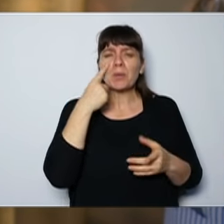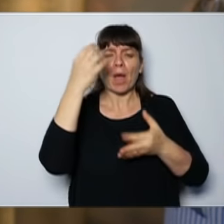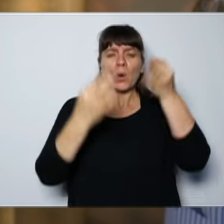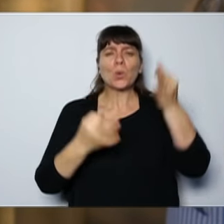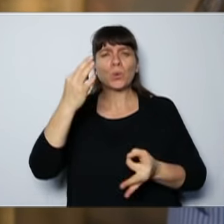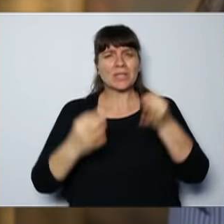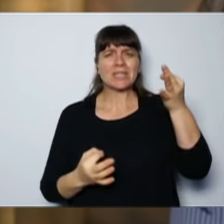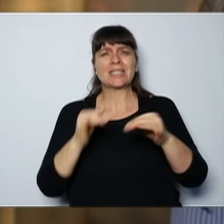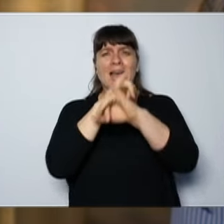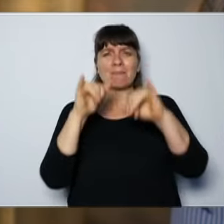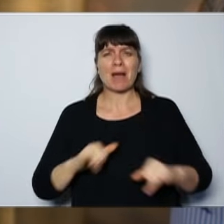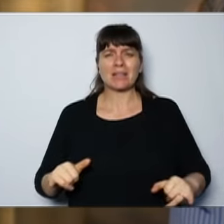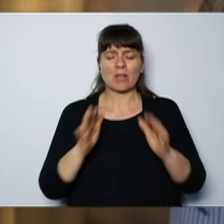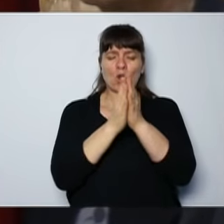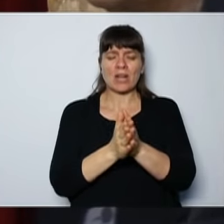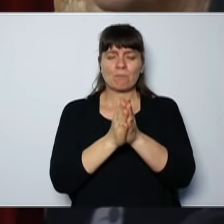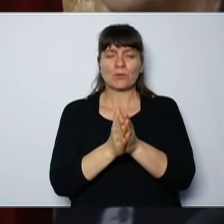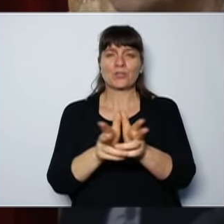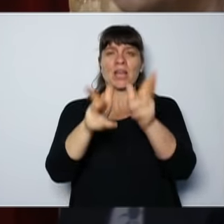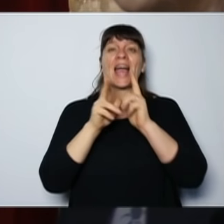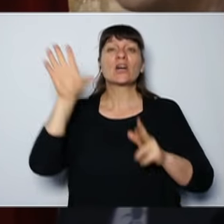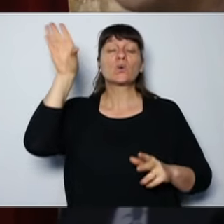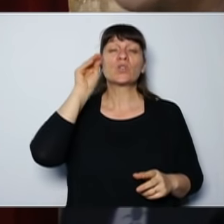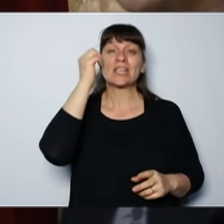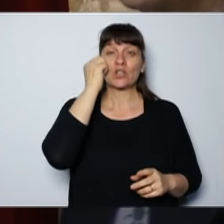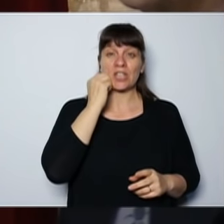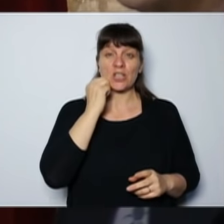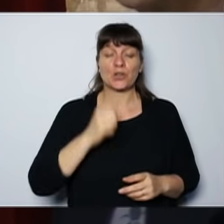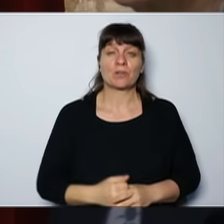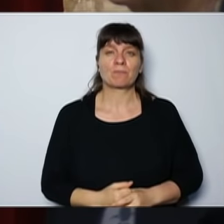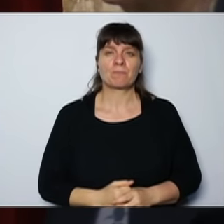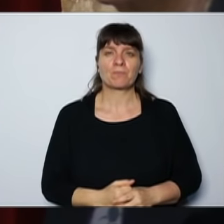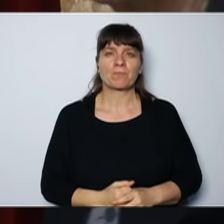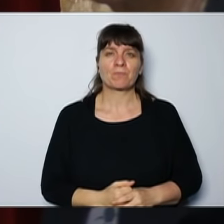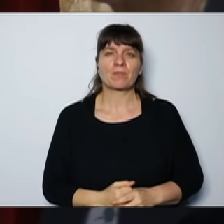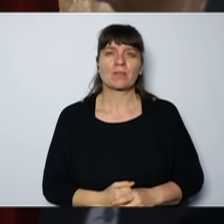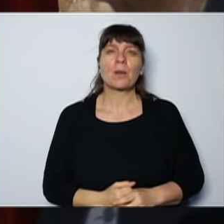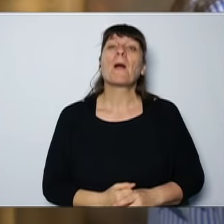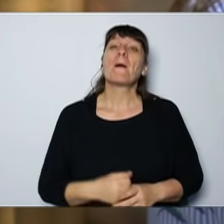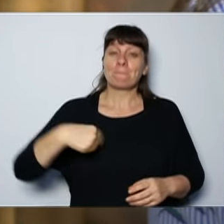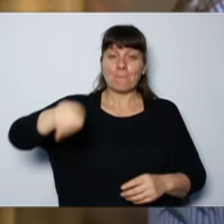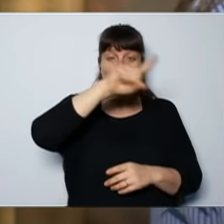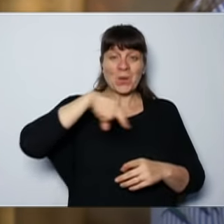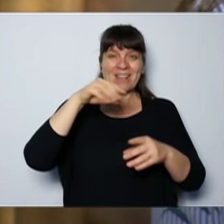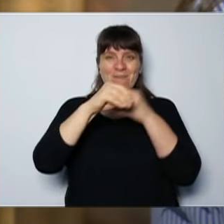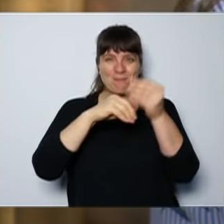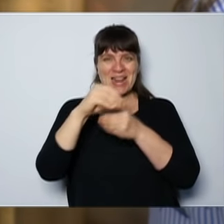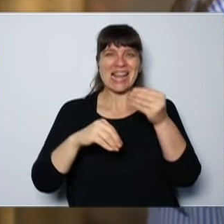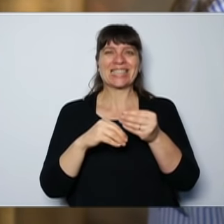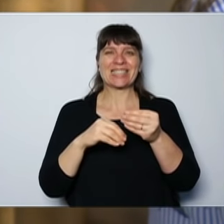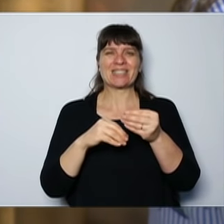con justicia y paz. Oremos. Escúchanos, Señor. Por nuestras